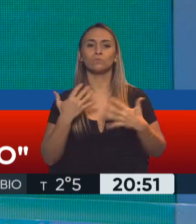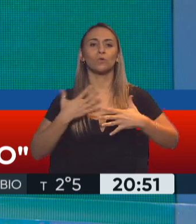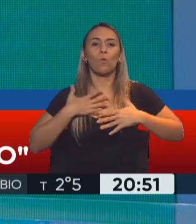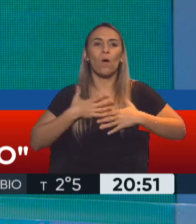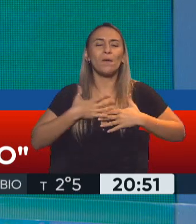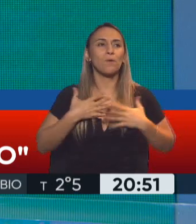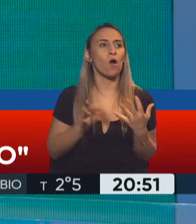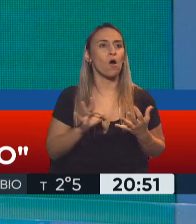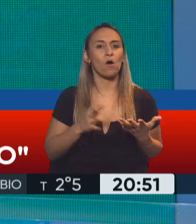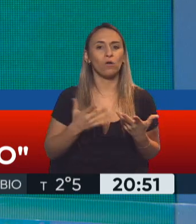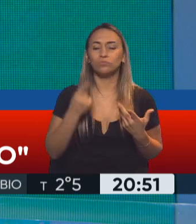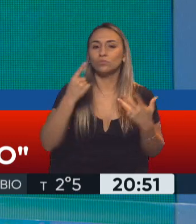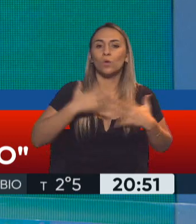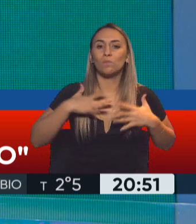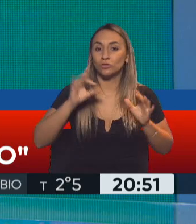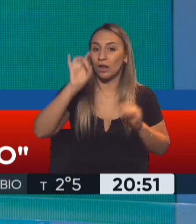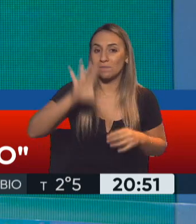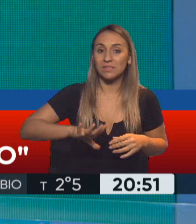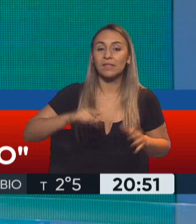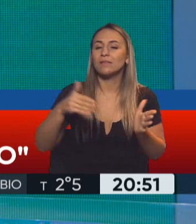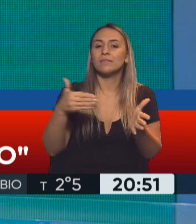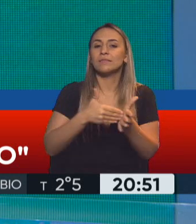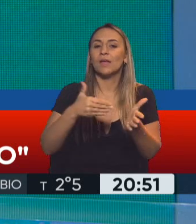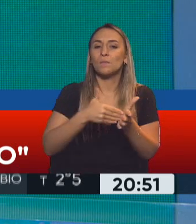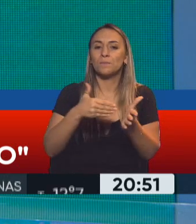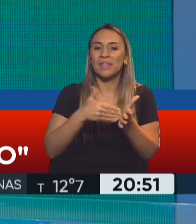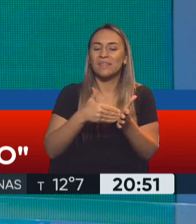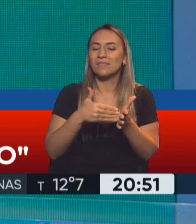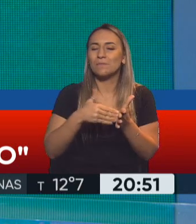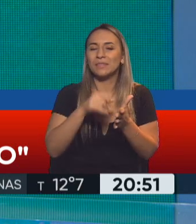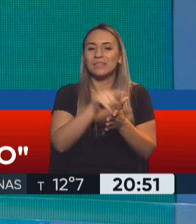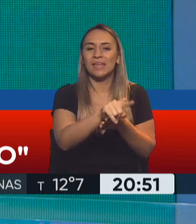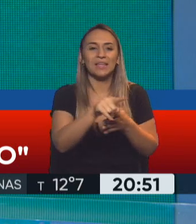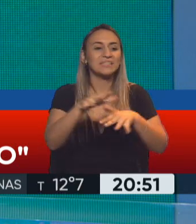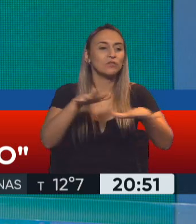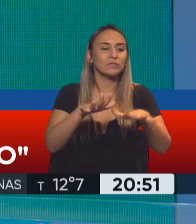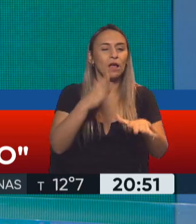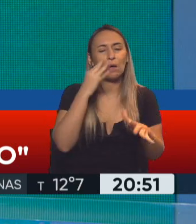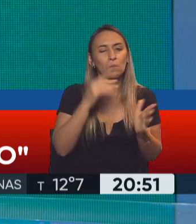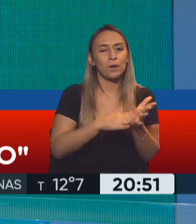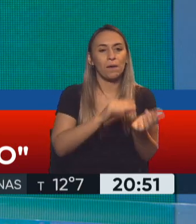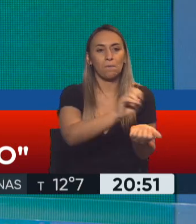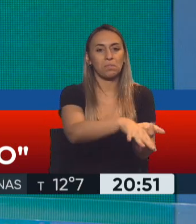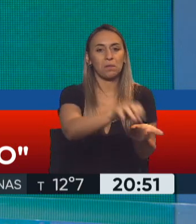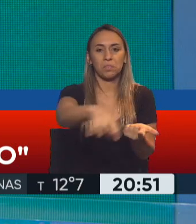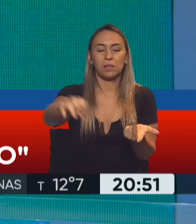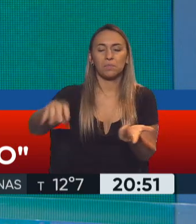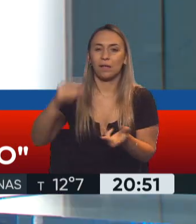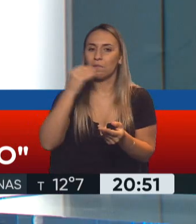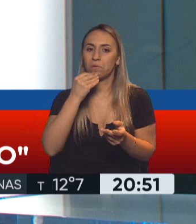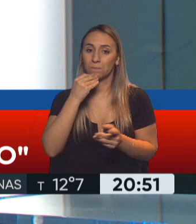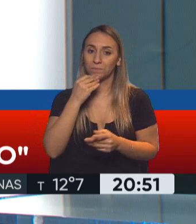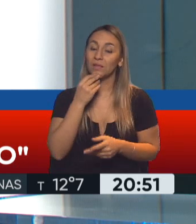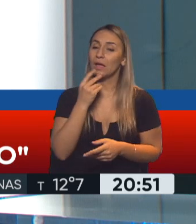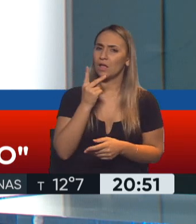de uno solo y depende del caso y la planta las diferentes pruebas pidieron disculpas de las diputadas que